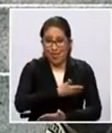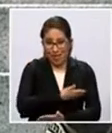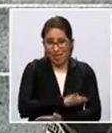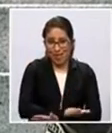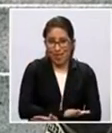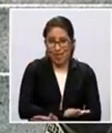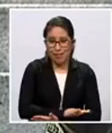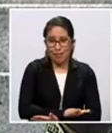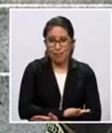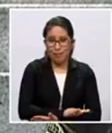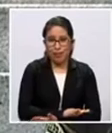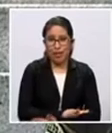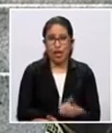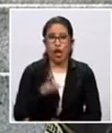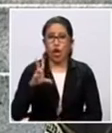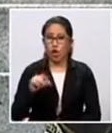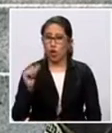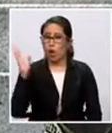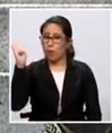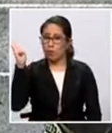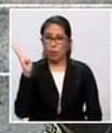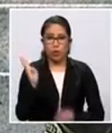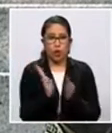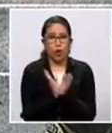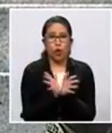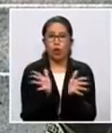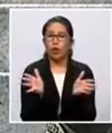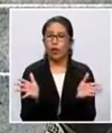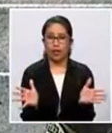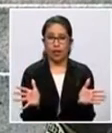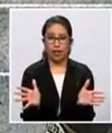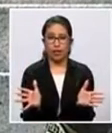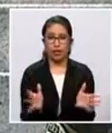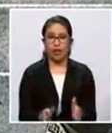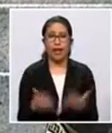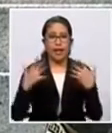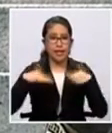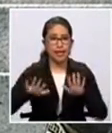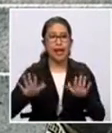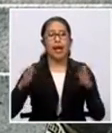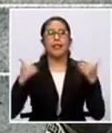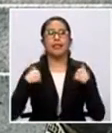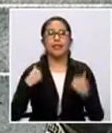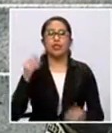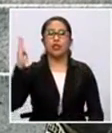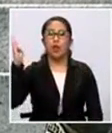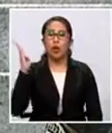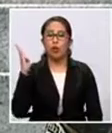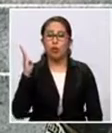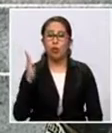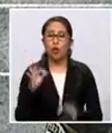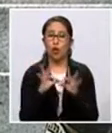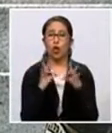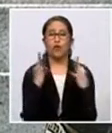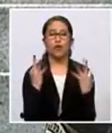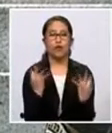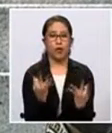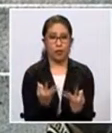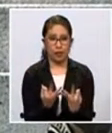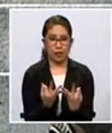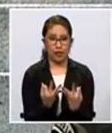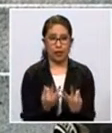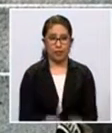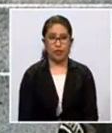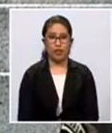de la niña, no se habilita para el cobro de la parte del bono universal. Por lo tanto, es